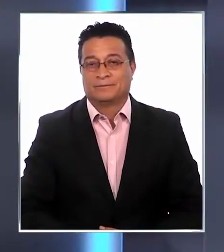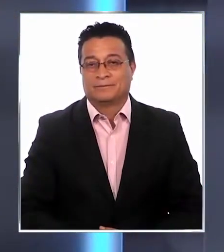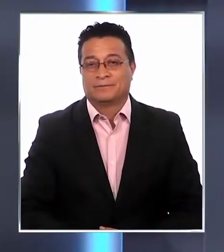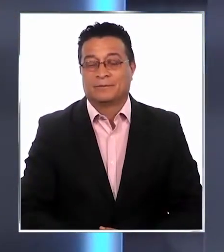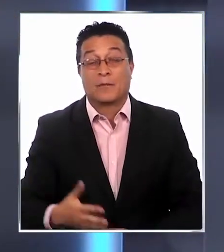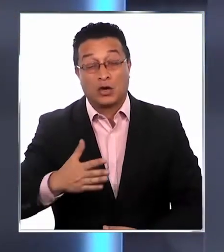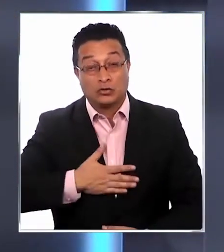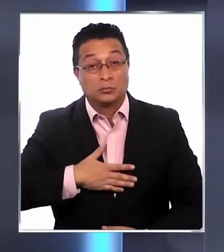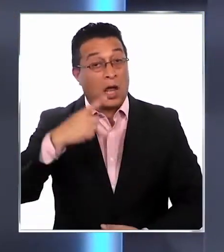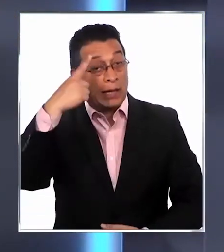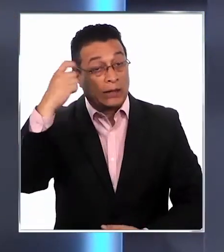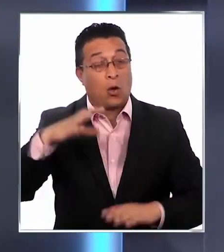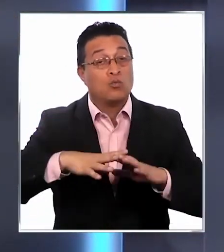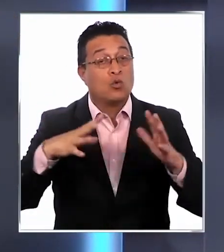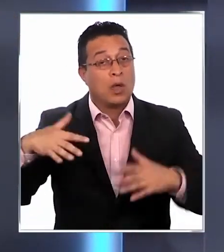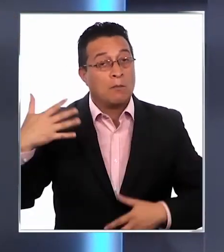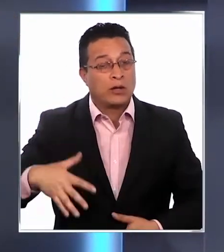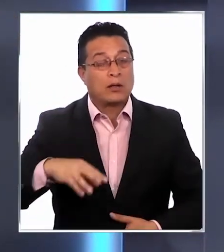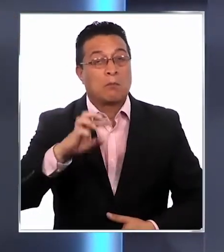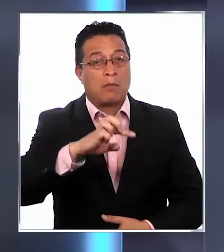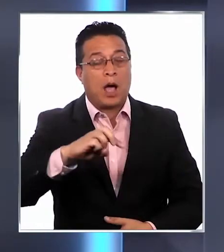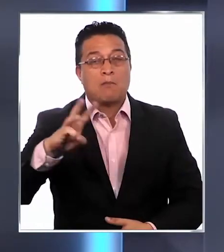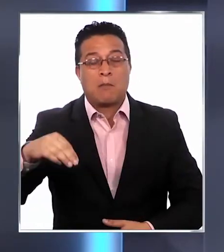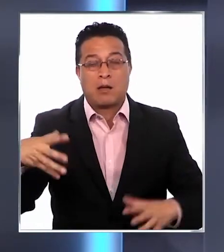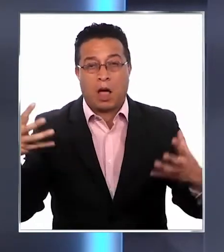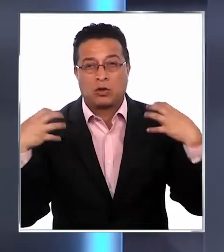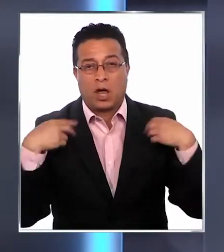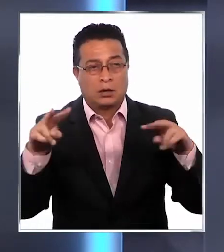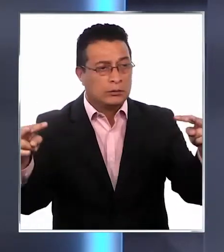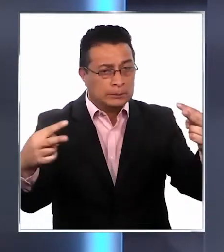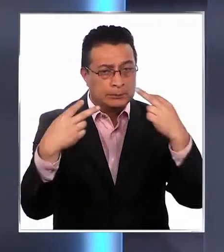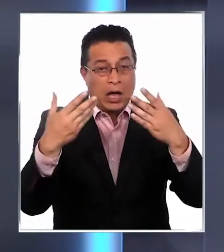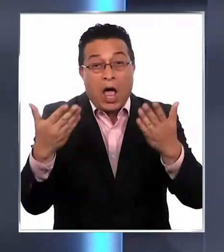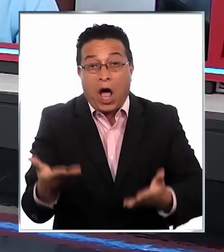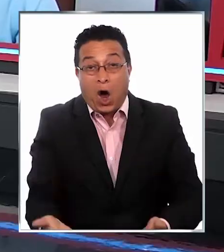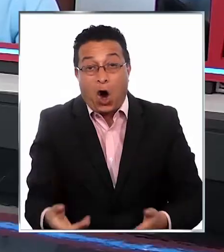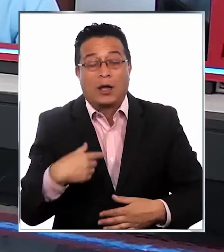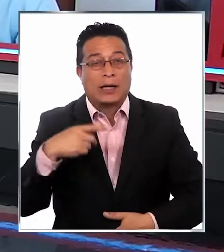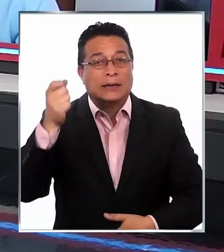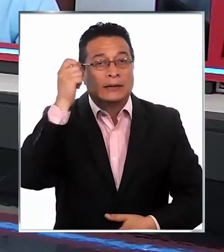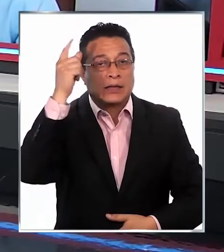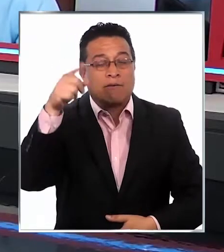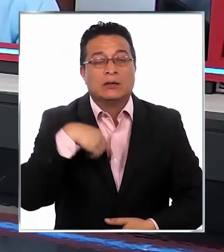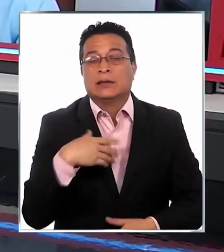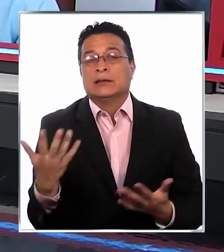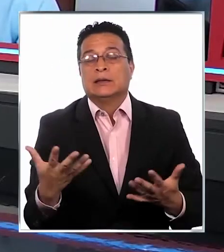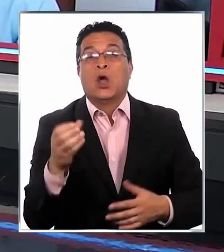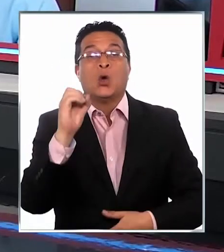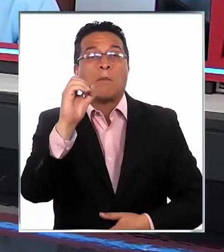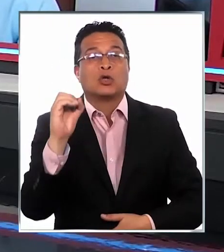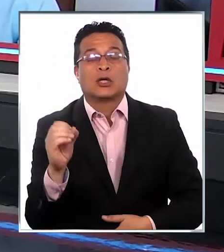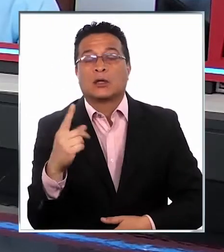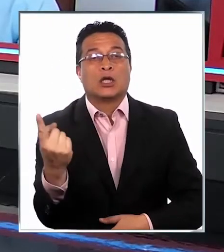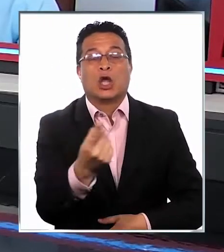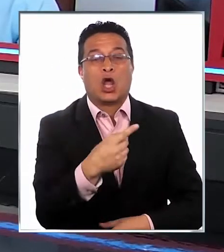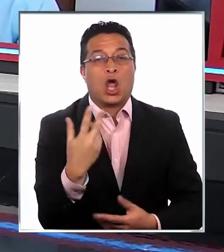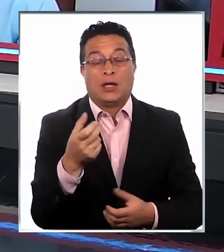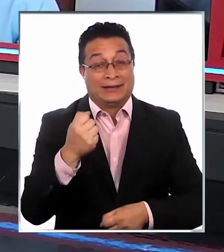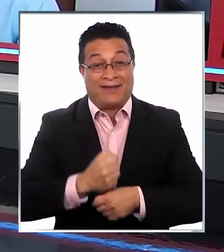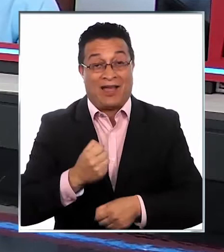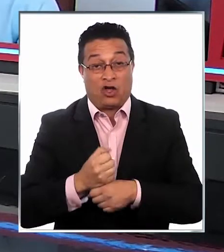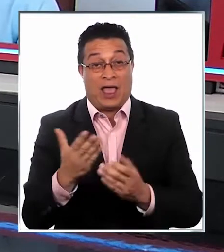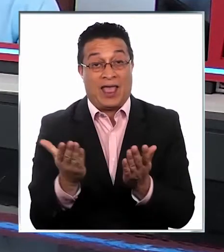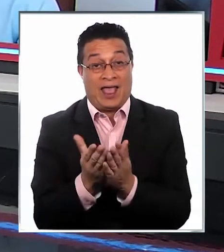Yo creo que es muy importante para los papás, mamás, los apoderados que nos están viendo, las familias, saber qué porcentaje de los profesores a estas alturas y los trabajadores